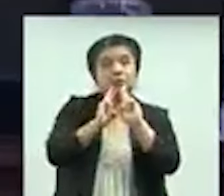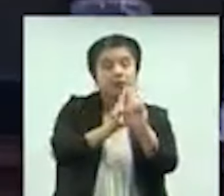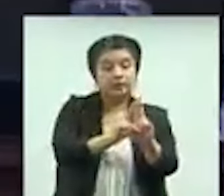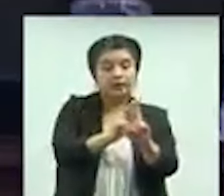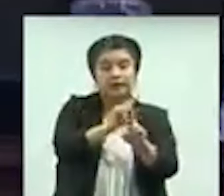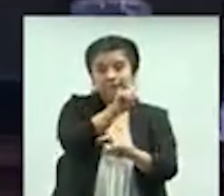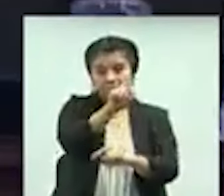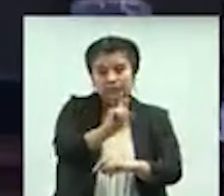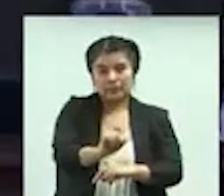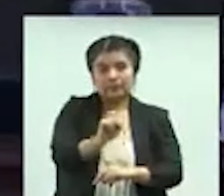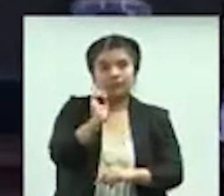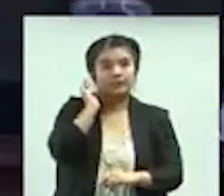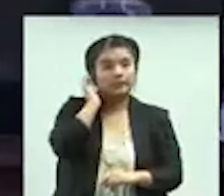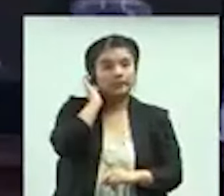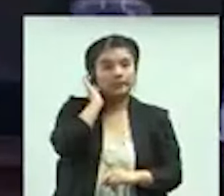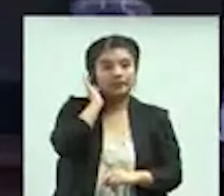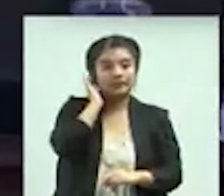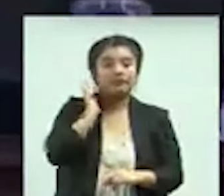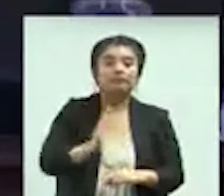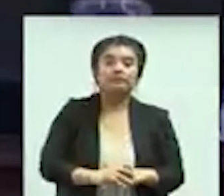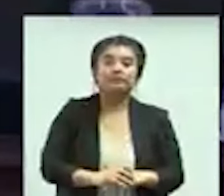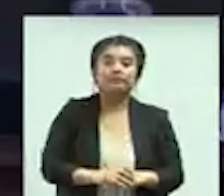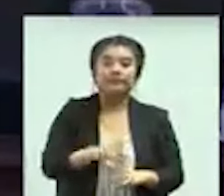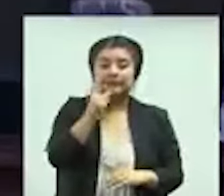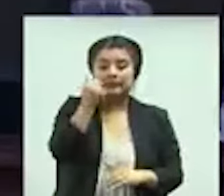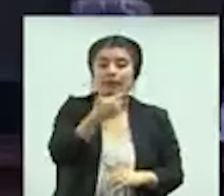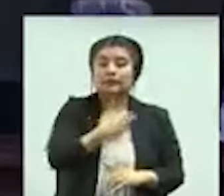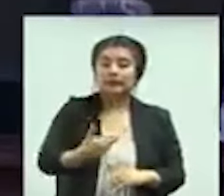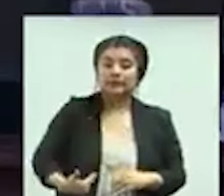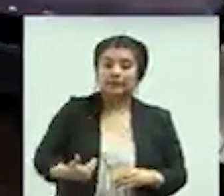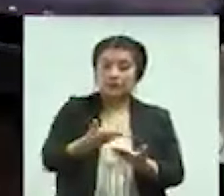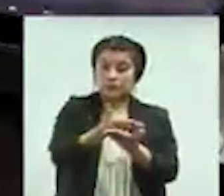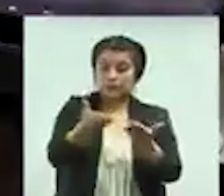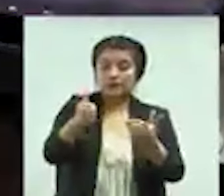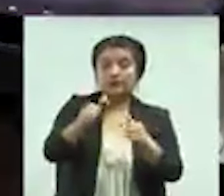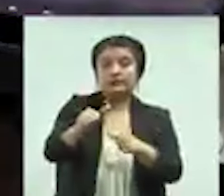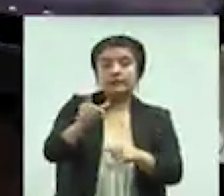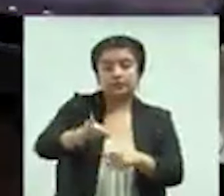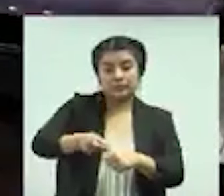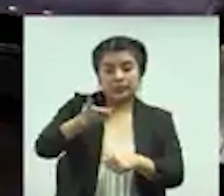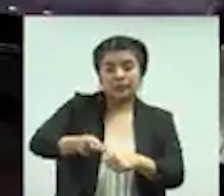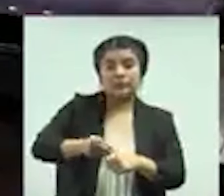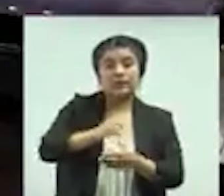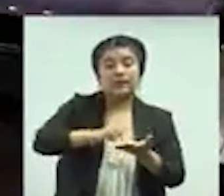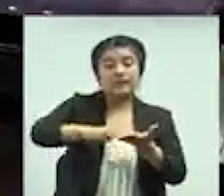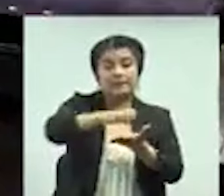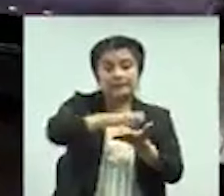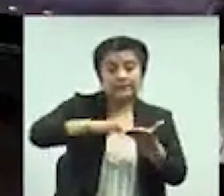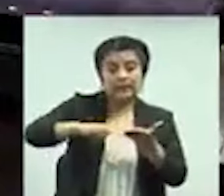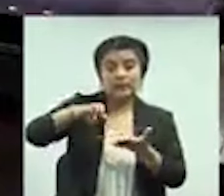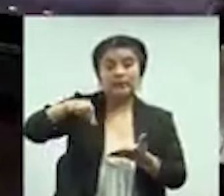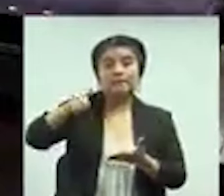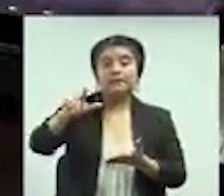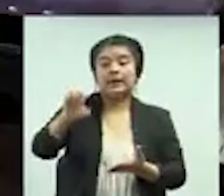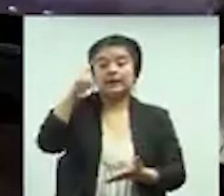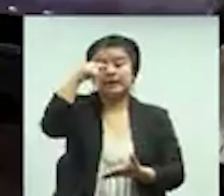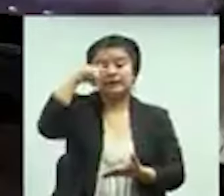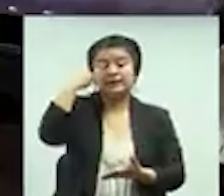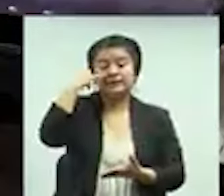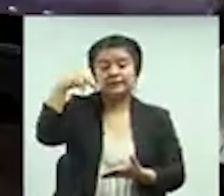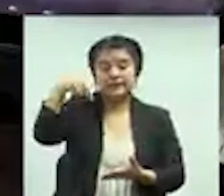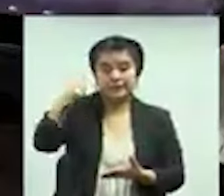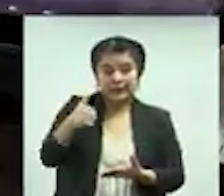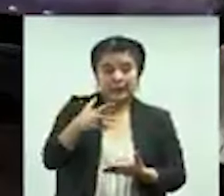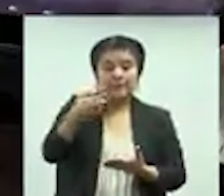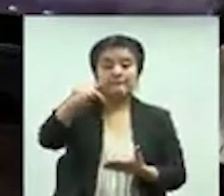respuesta a la pregunta formulada. Señor Presidente, honorable Pleno, el Estado de Palestina ha demostrado su disposición a la